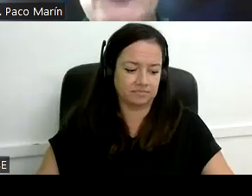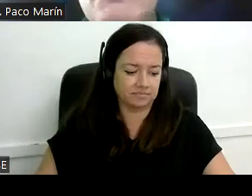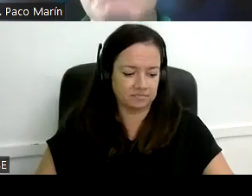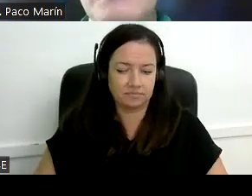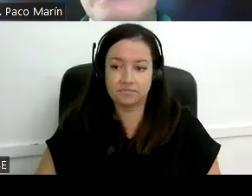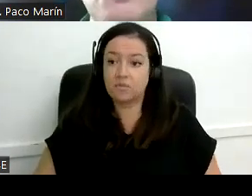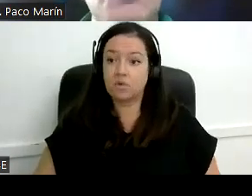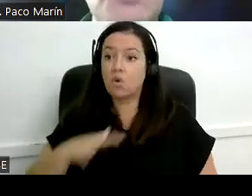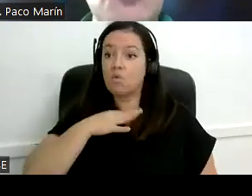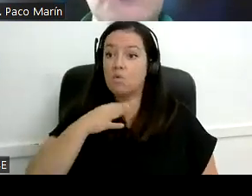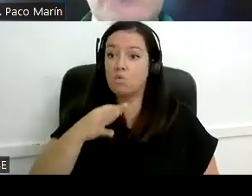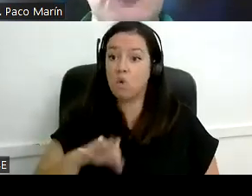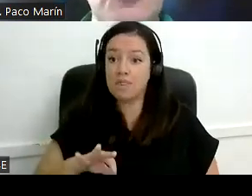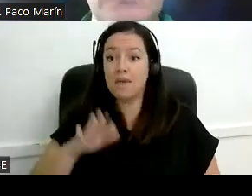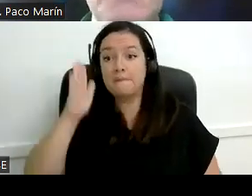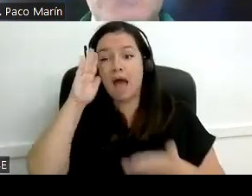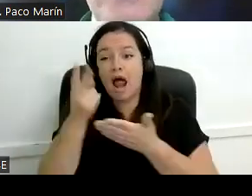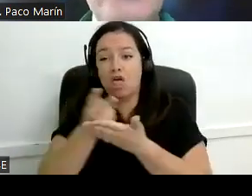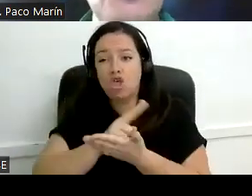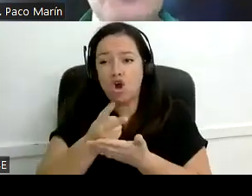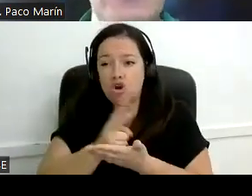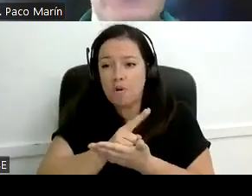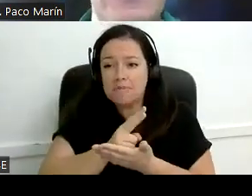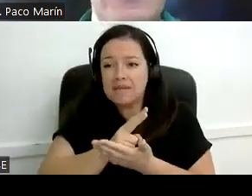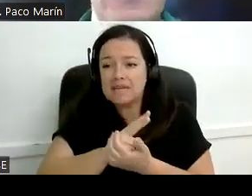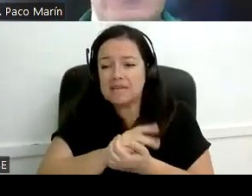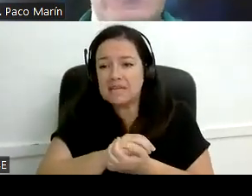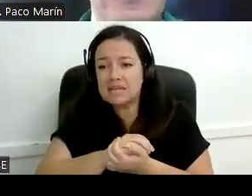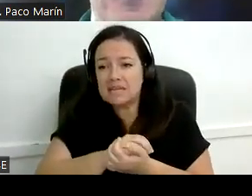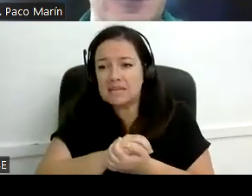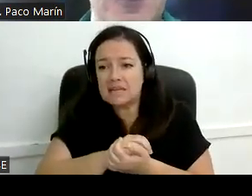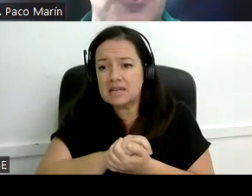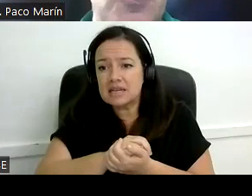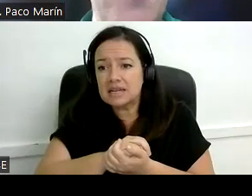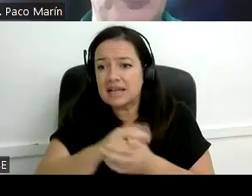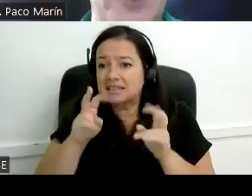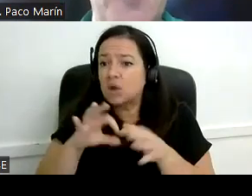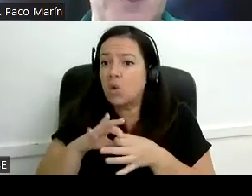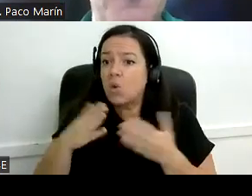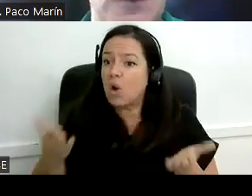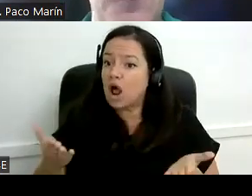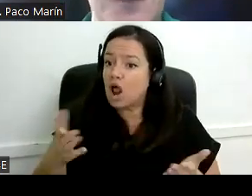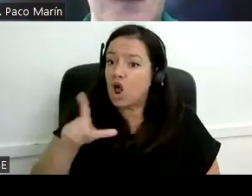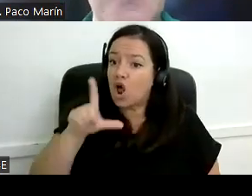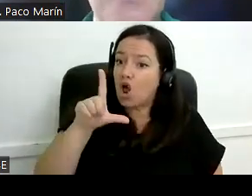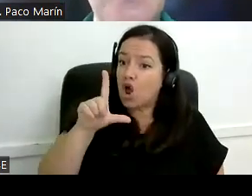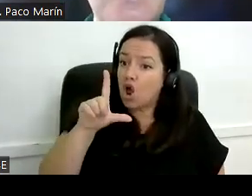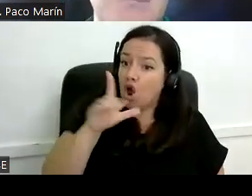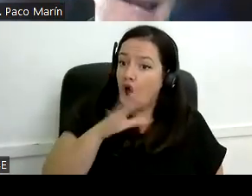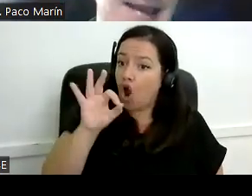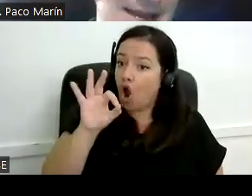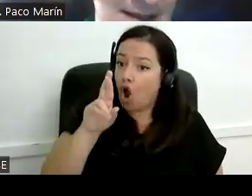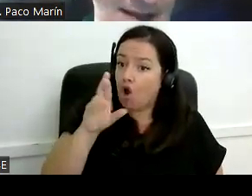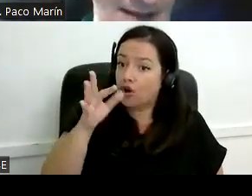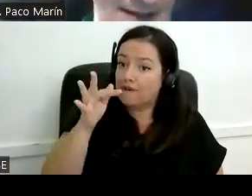Se puede tomar para el insomnio, imagino que te refieres en lugar del lorazepam, del Orfidal.